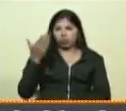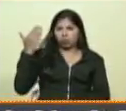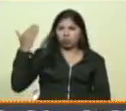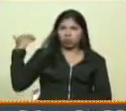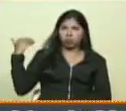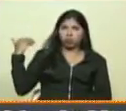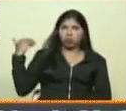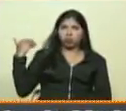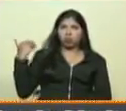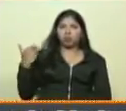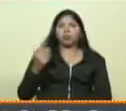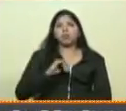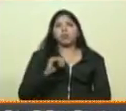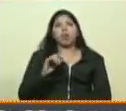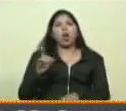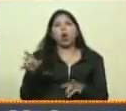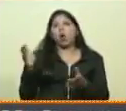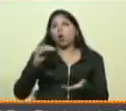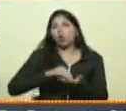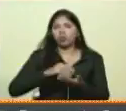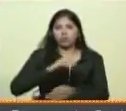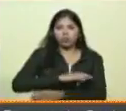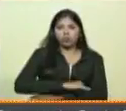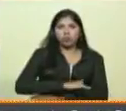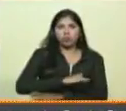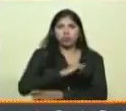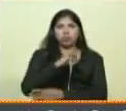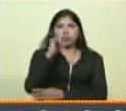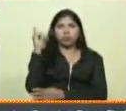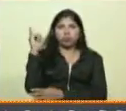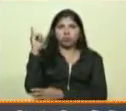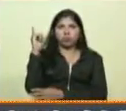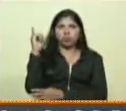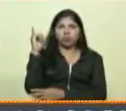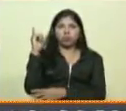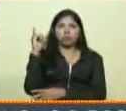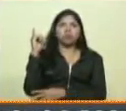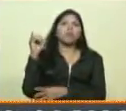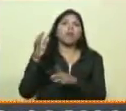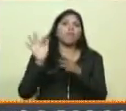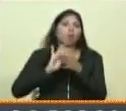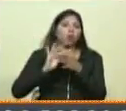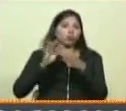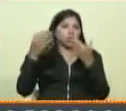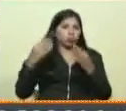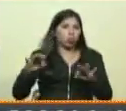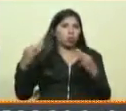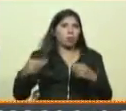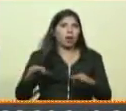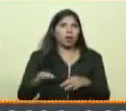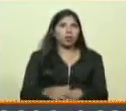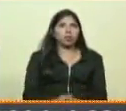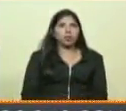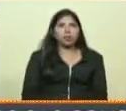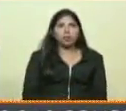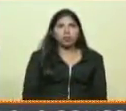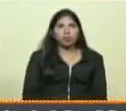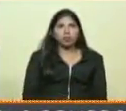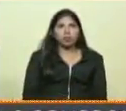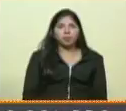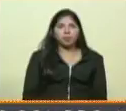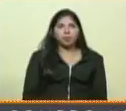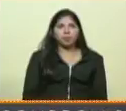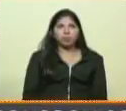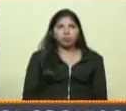al despacho el día de ayer, 30 megavatios más que se necesitaba, toda vez que en este momento teníamos 120 de las dos